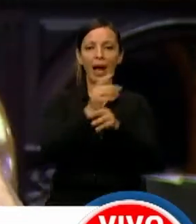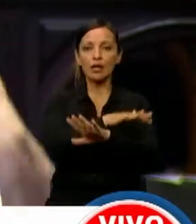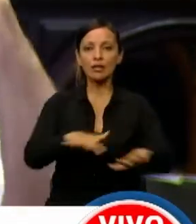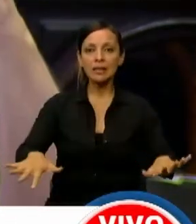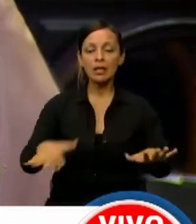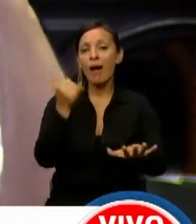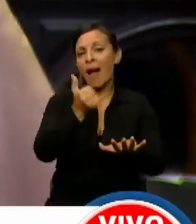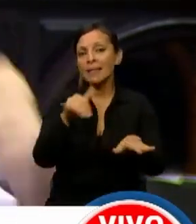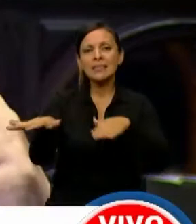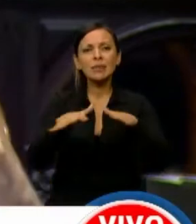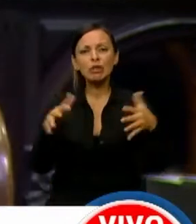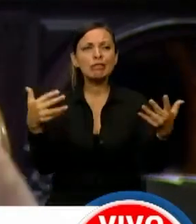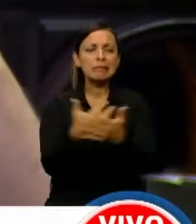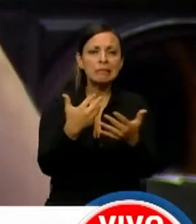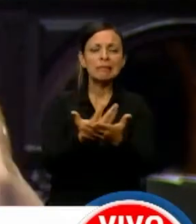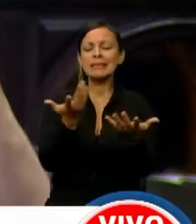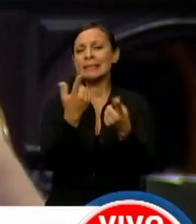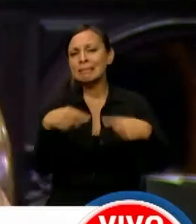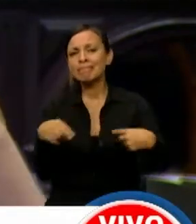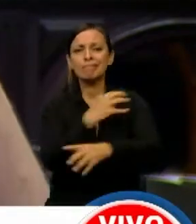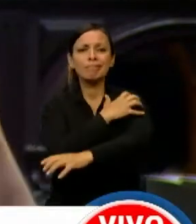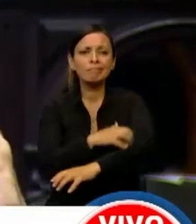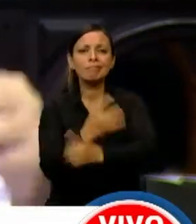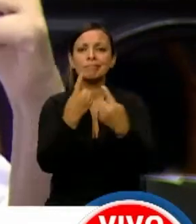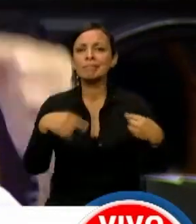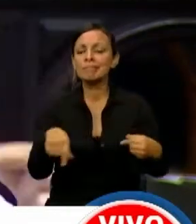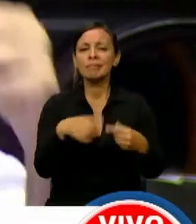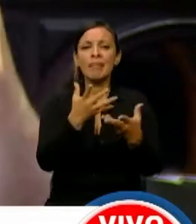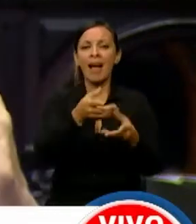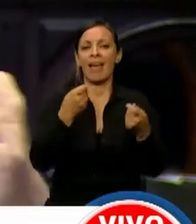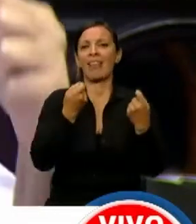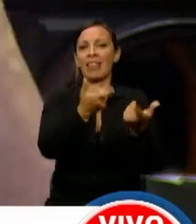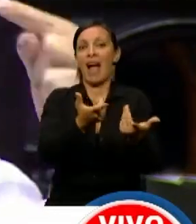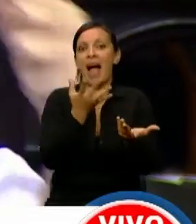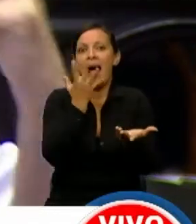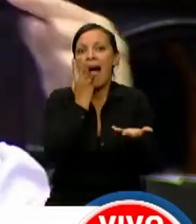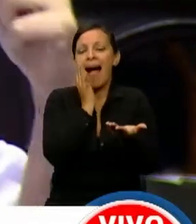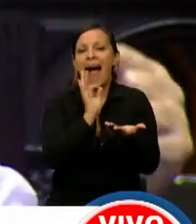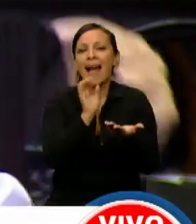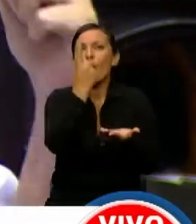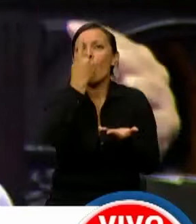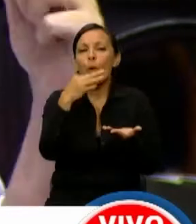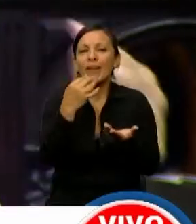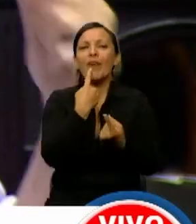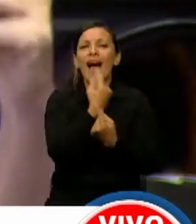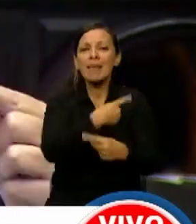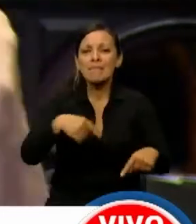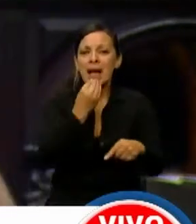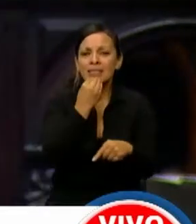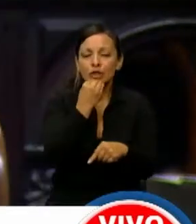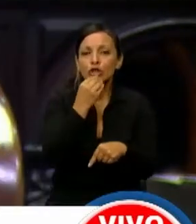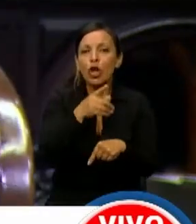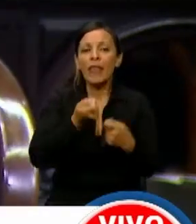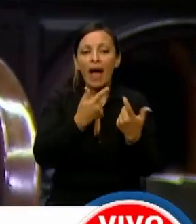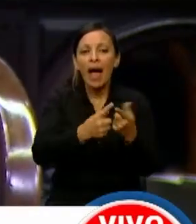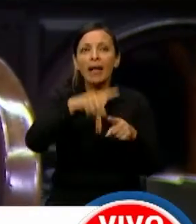están sufriendo estas terribles tasas de pobreza, tengan al menos ese único alimento que muchas veces reciben